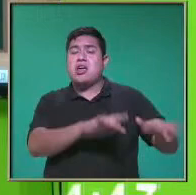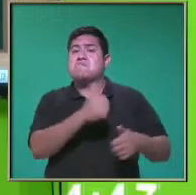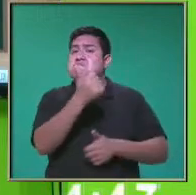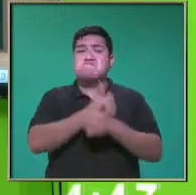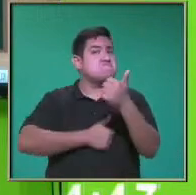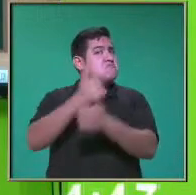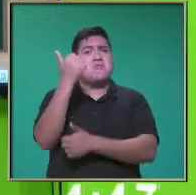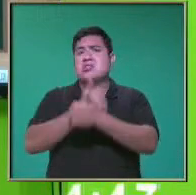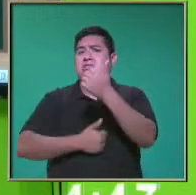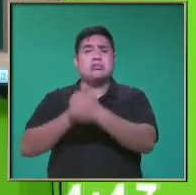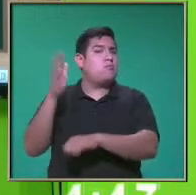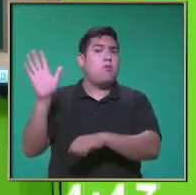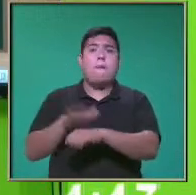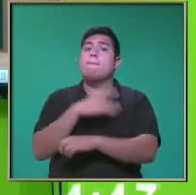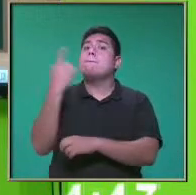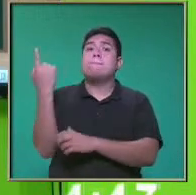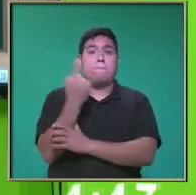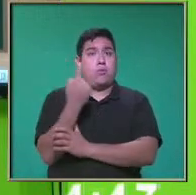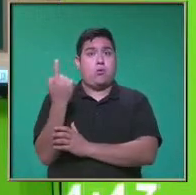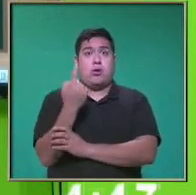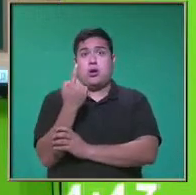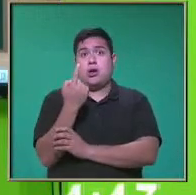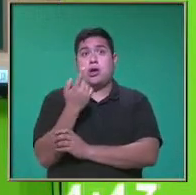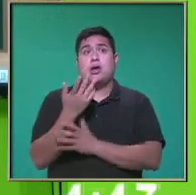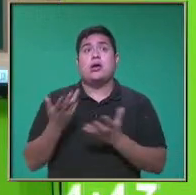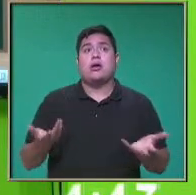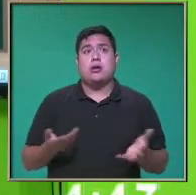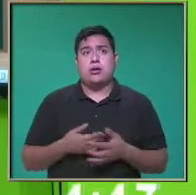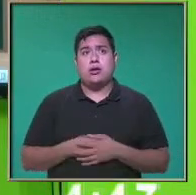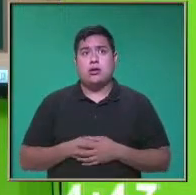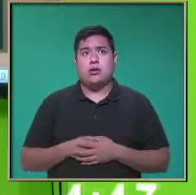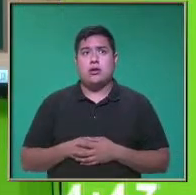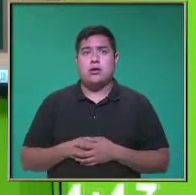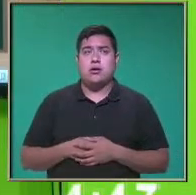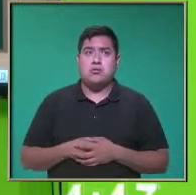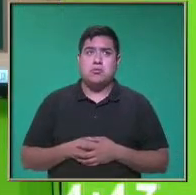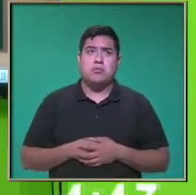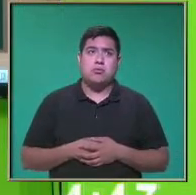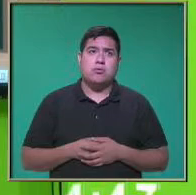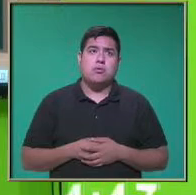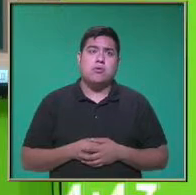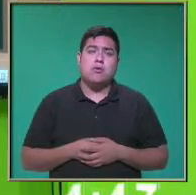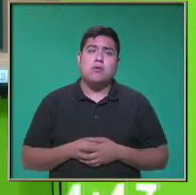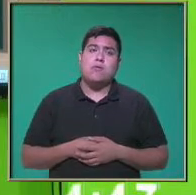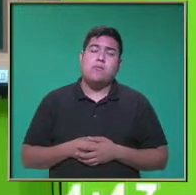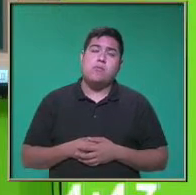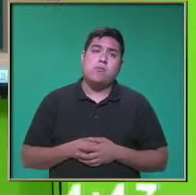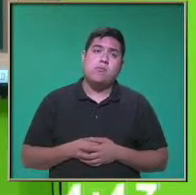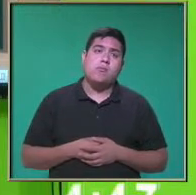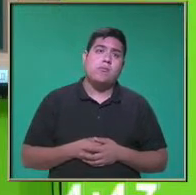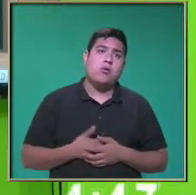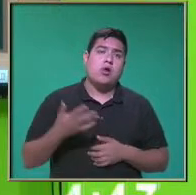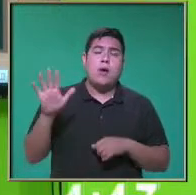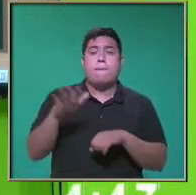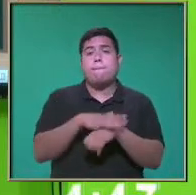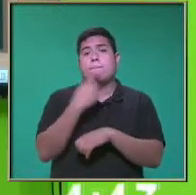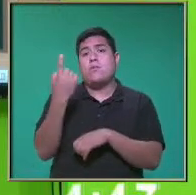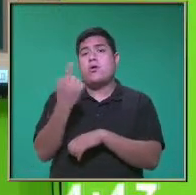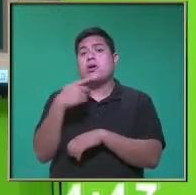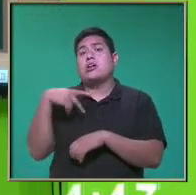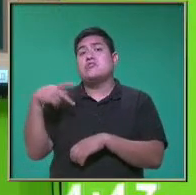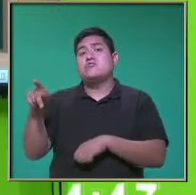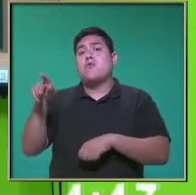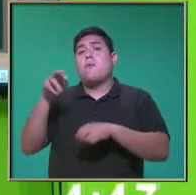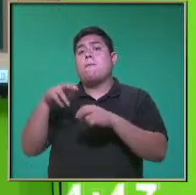muy importante que para muchos era un evento negativo y sin embargo a él le resultó positivo. Because his leg never